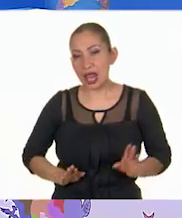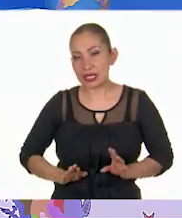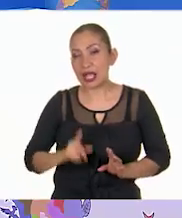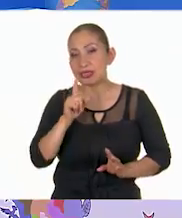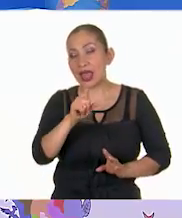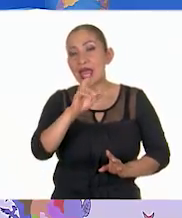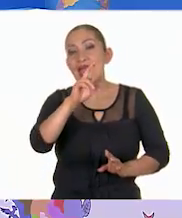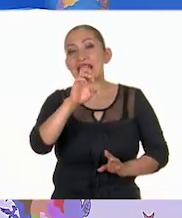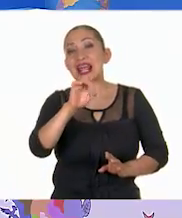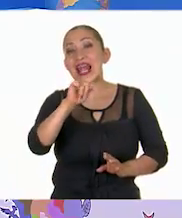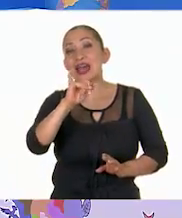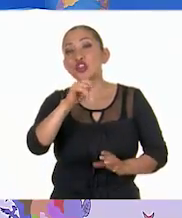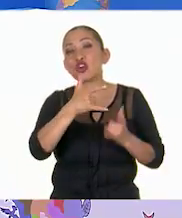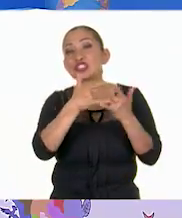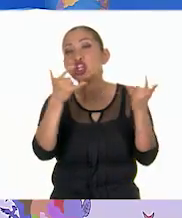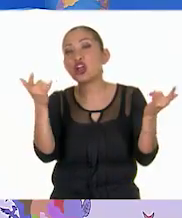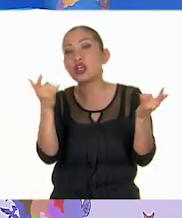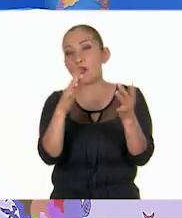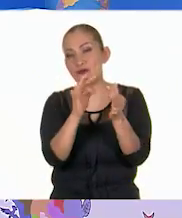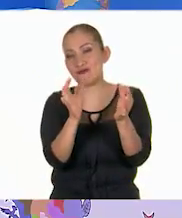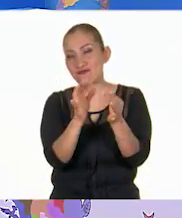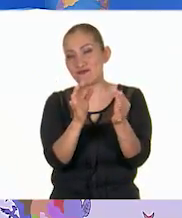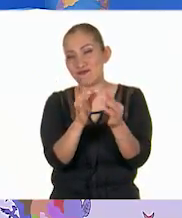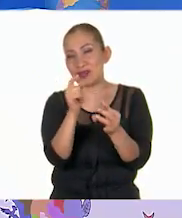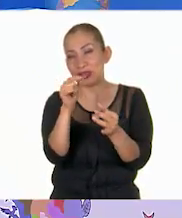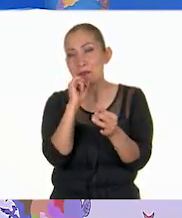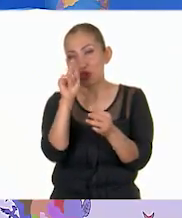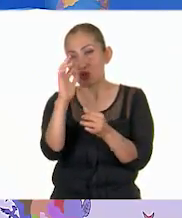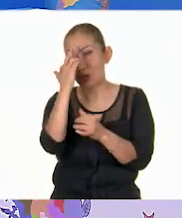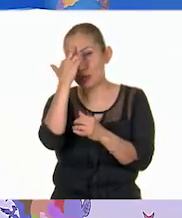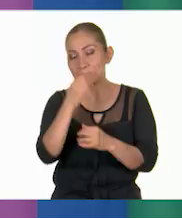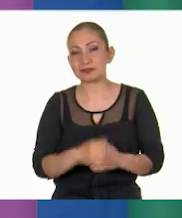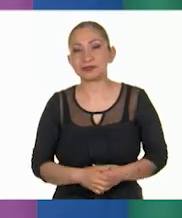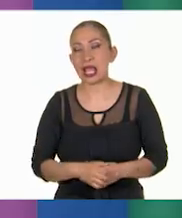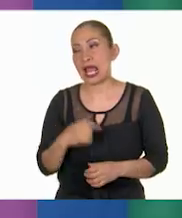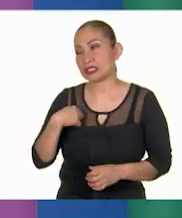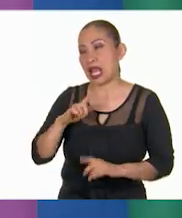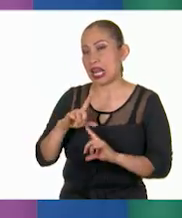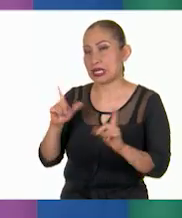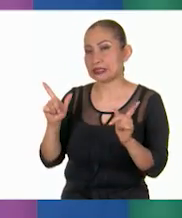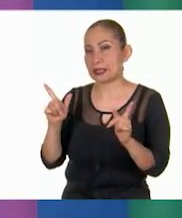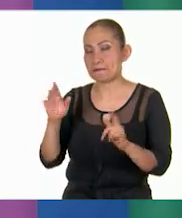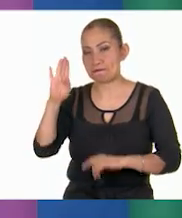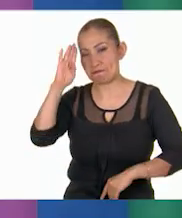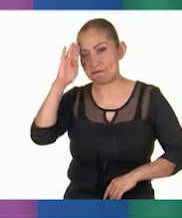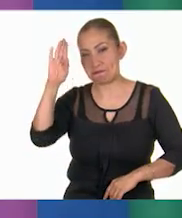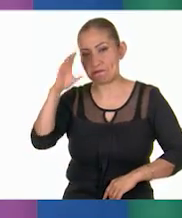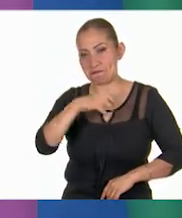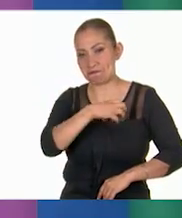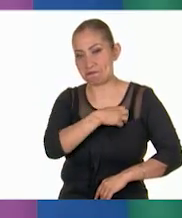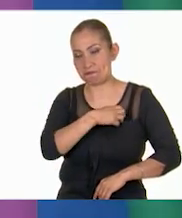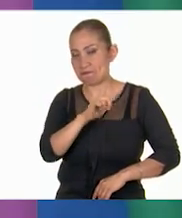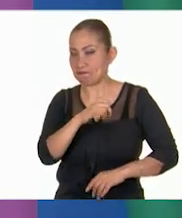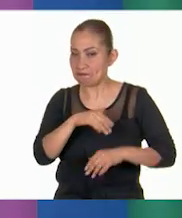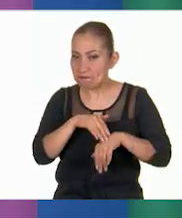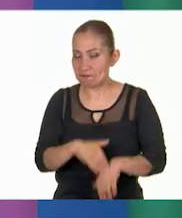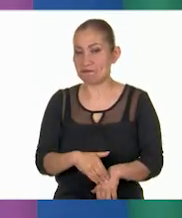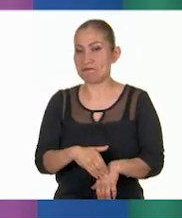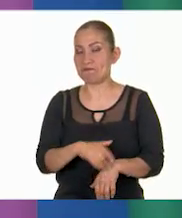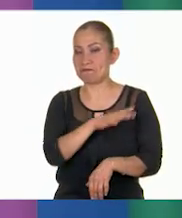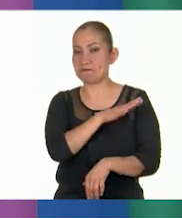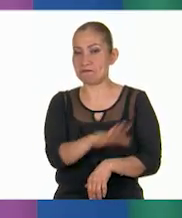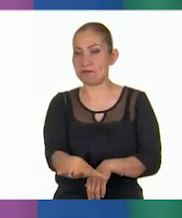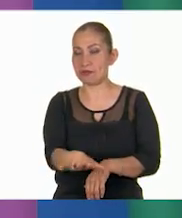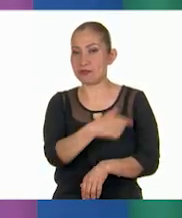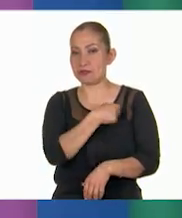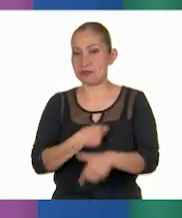del relato histórico que estoy segura también recuerdas. Pues yo ya estoy lista, mi capitana. Y a las órdenes de mi generalísimo